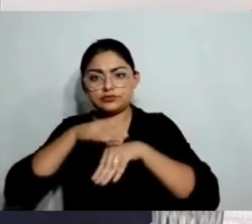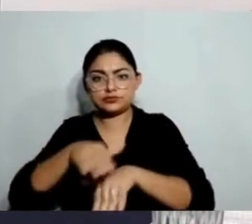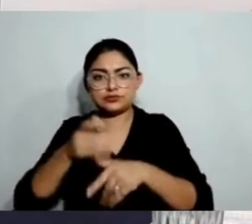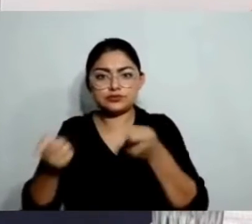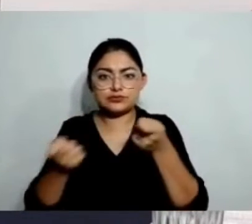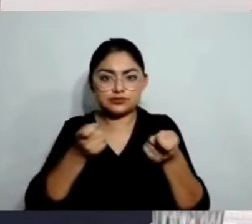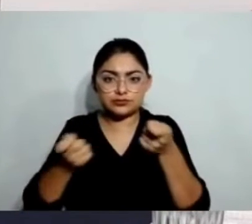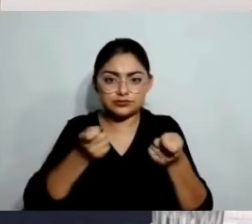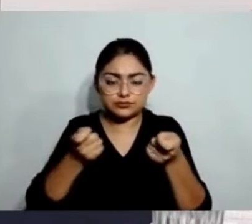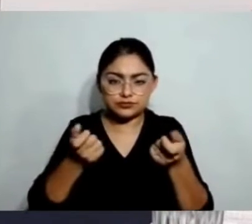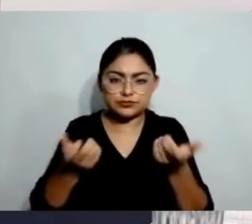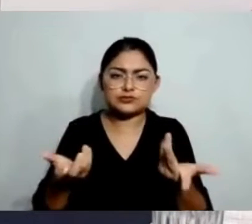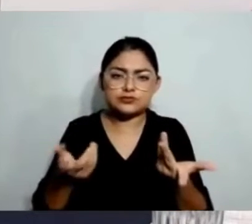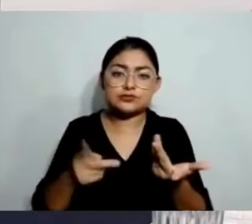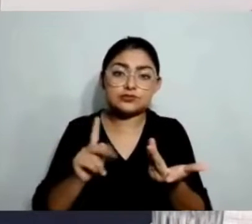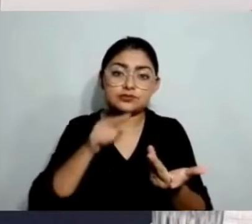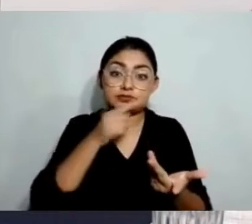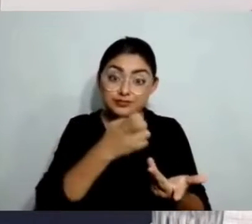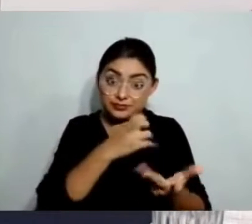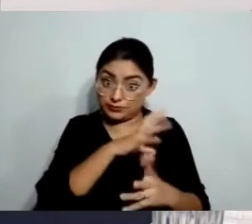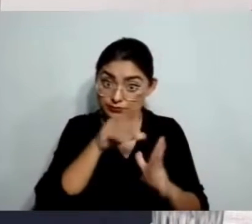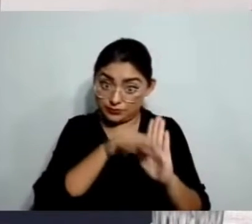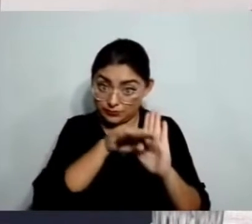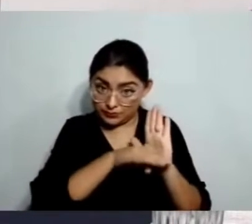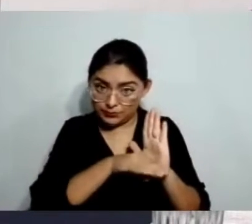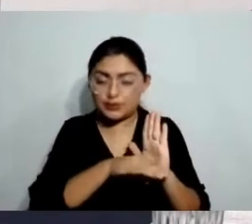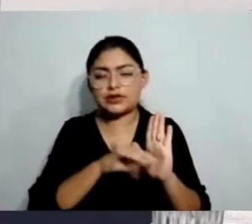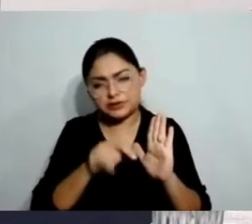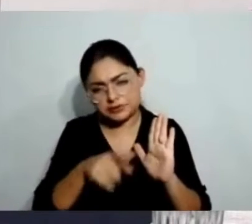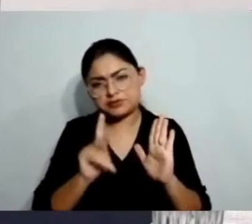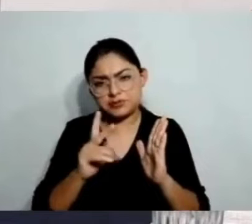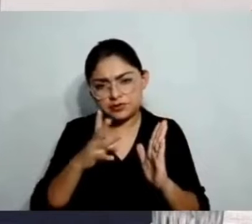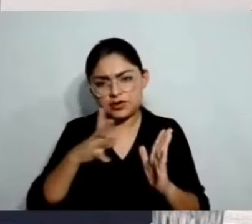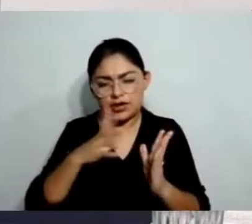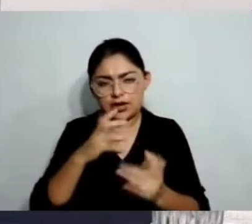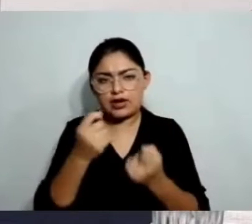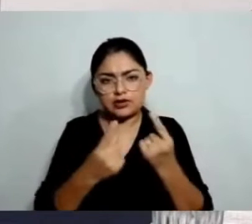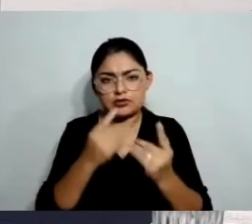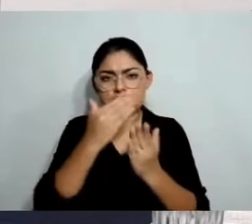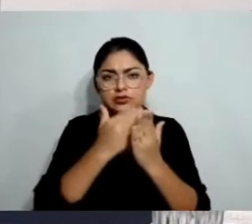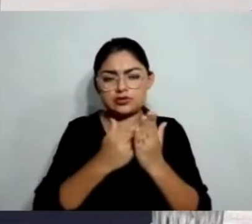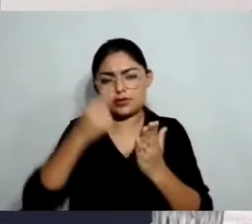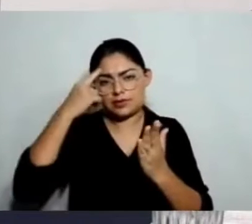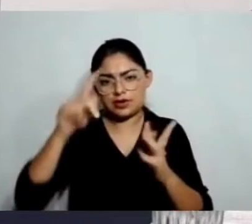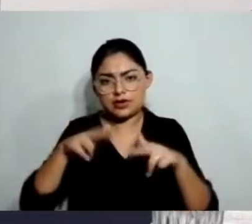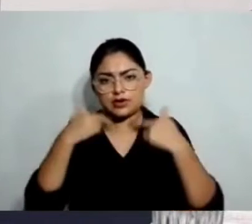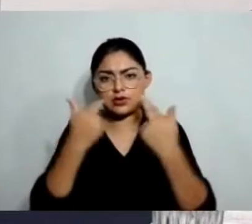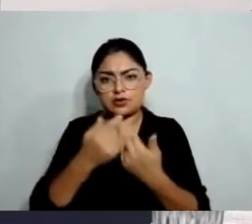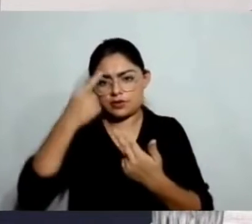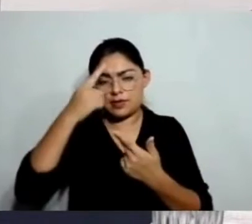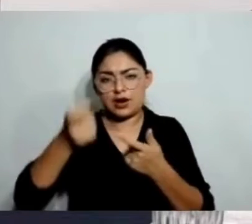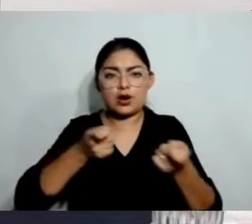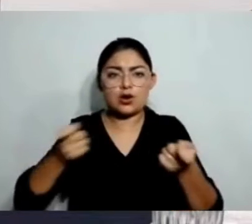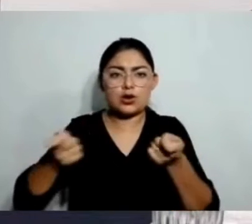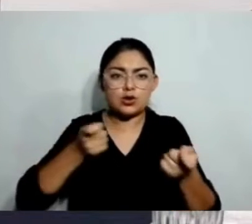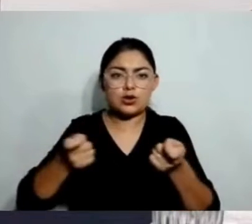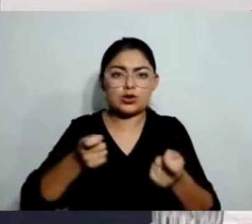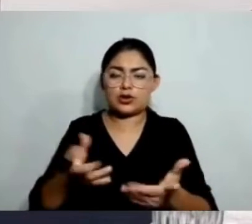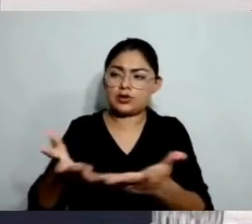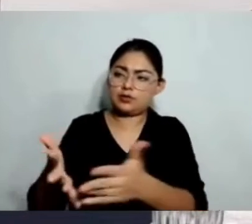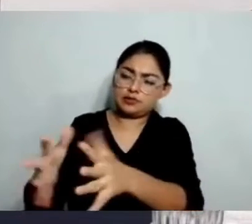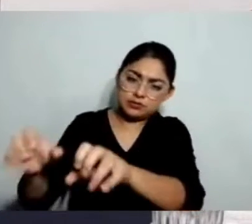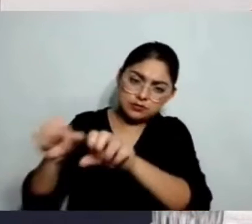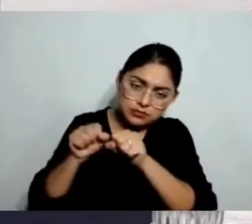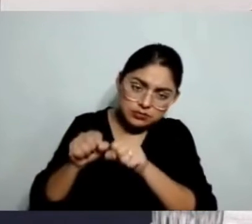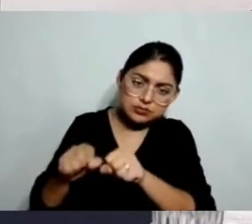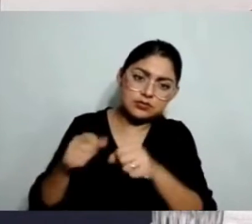específicamente a los estándares relativos para la audiencia de control de detención es decir los medios por los que puede